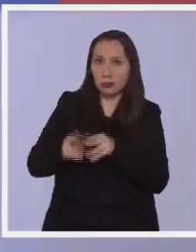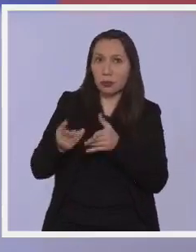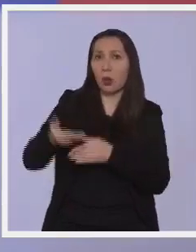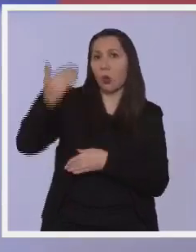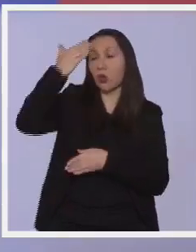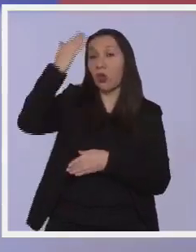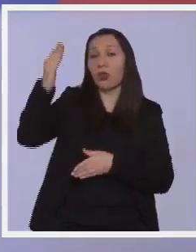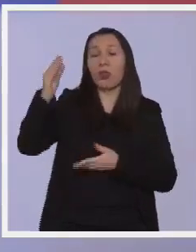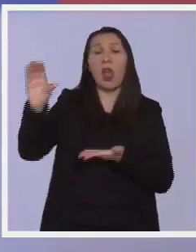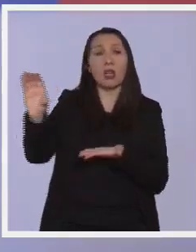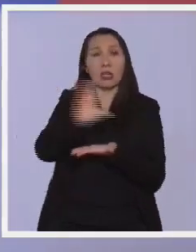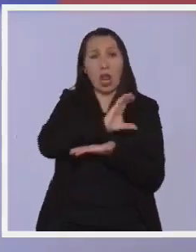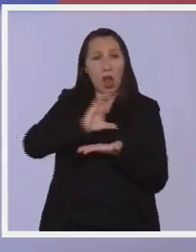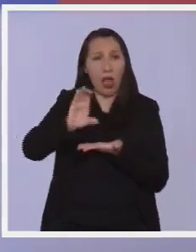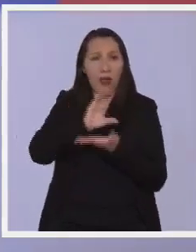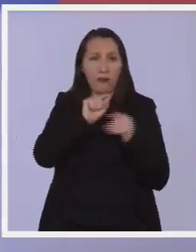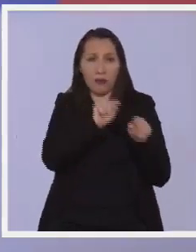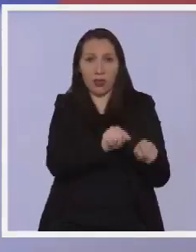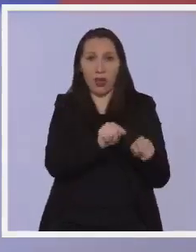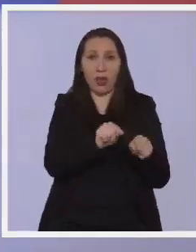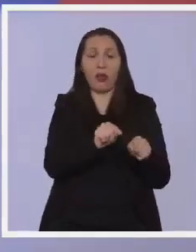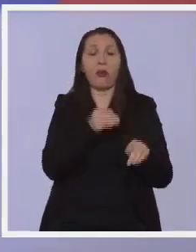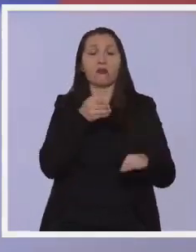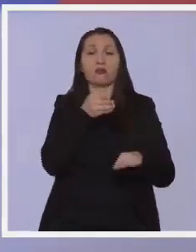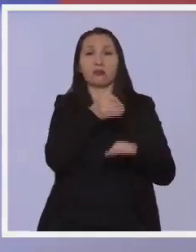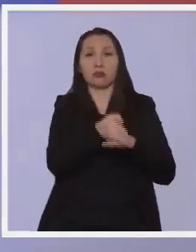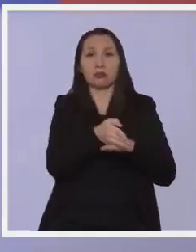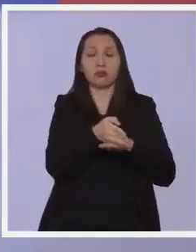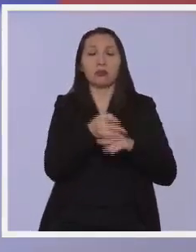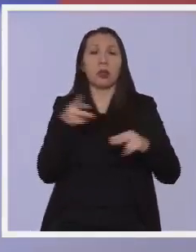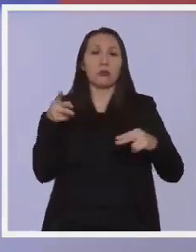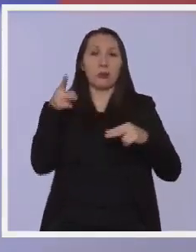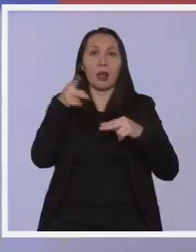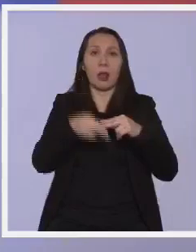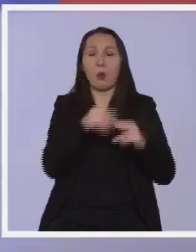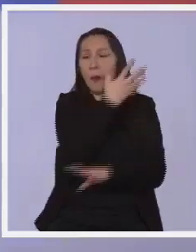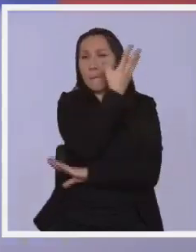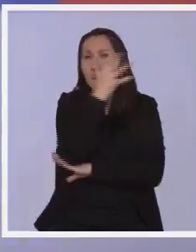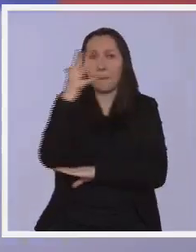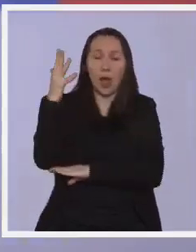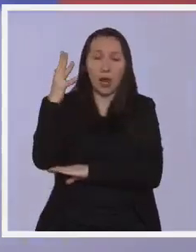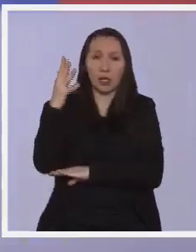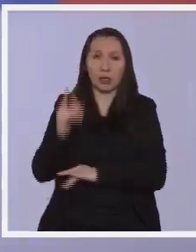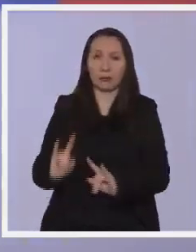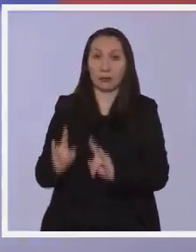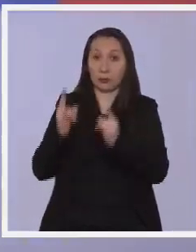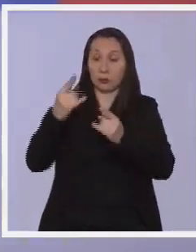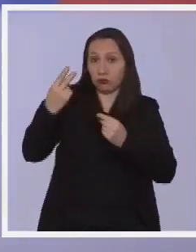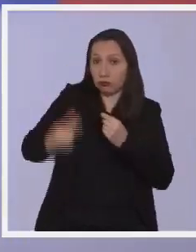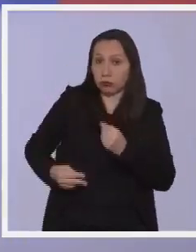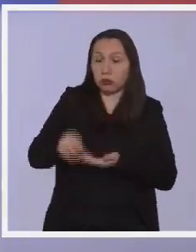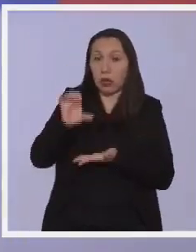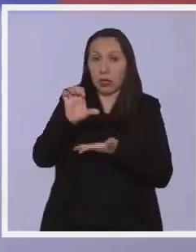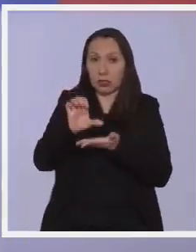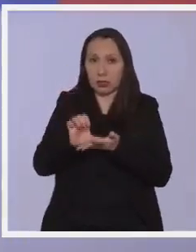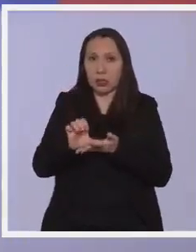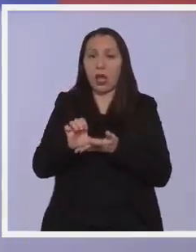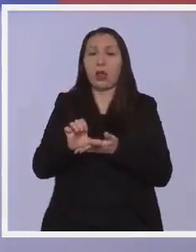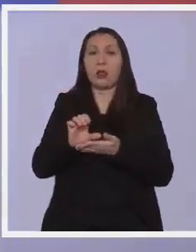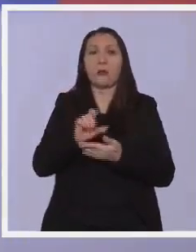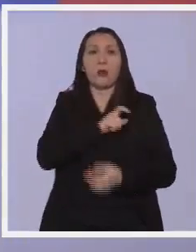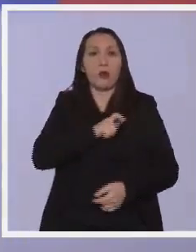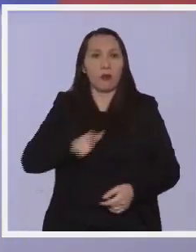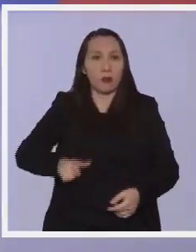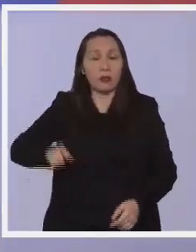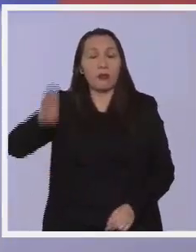El otro día en Cerro Navia estuvimos inaugurando un parque que es obra del Estado, que en donde estuvieron involucrados los gobiernos de